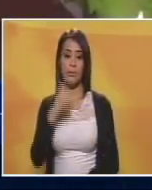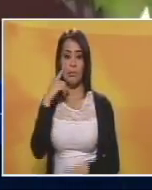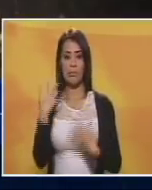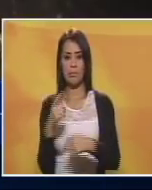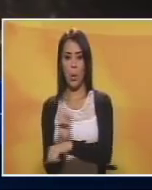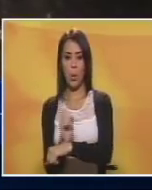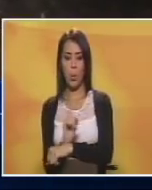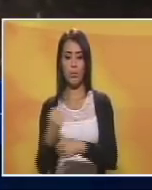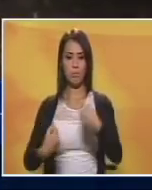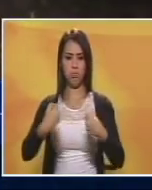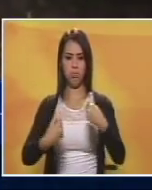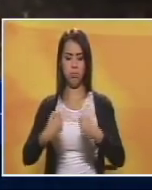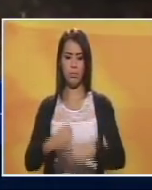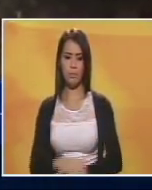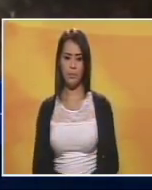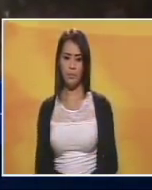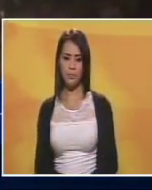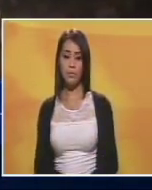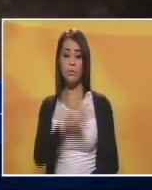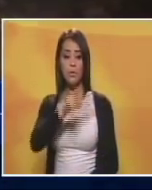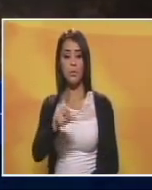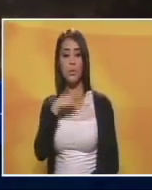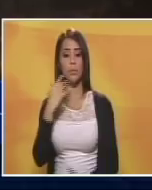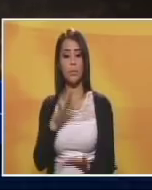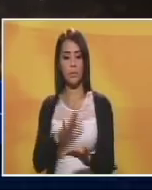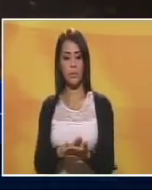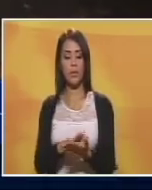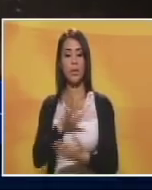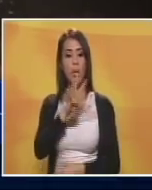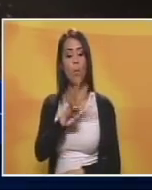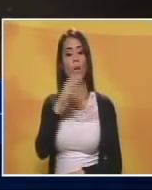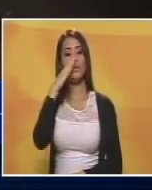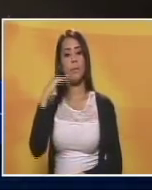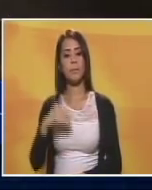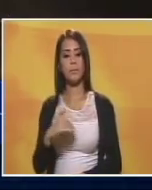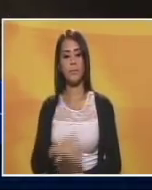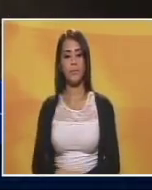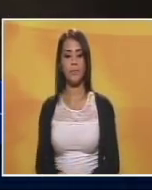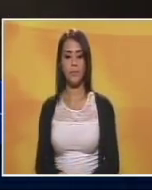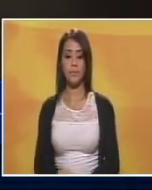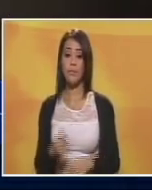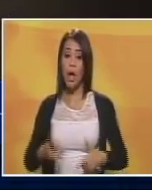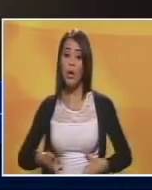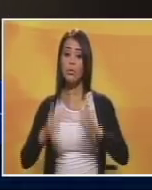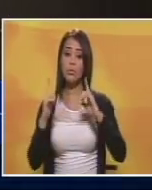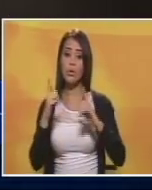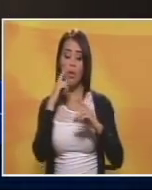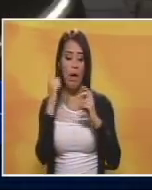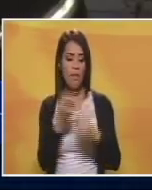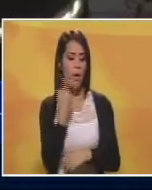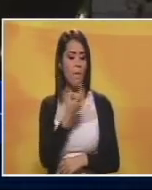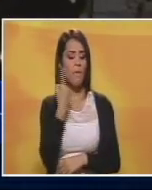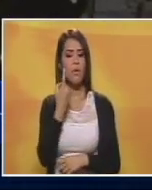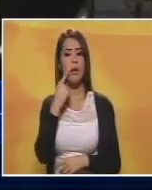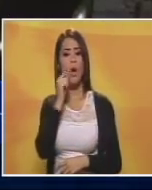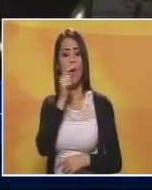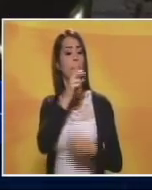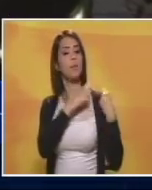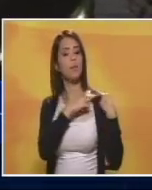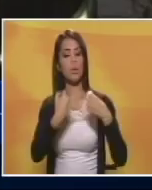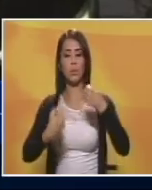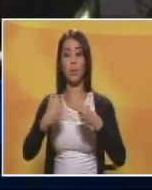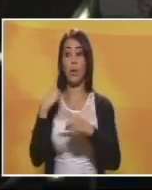de velocidad. Entre las víctimas mortales hay 4 menores de edad. Autoridades buscan al conductor del vehículo que